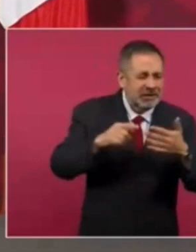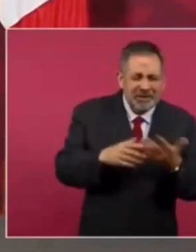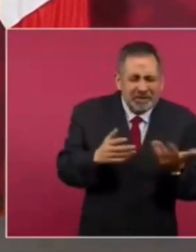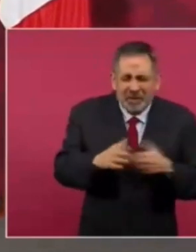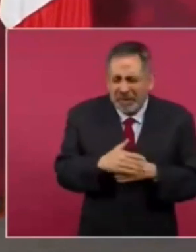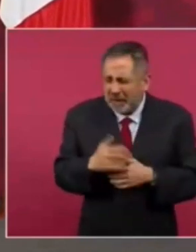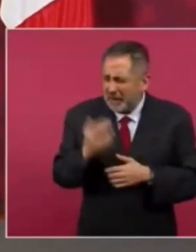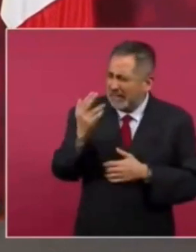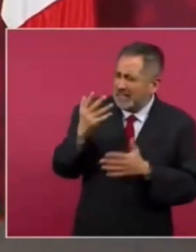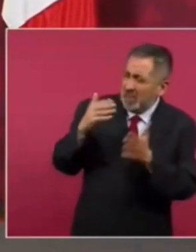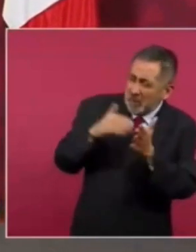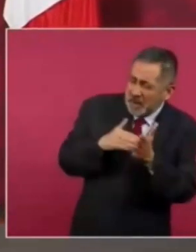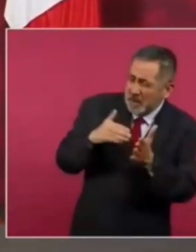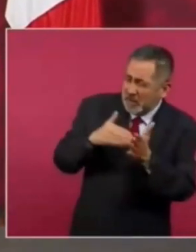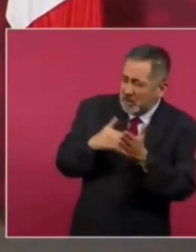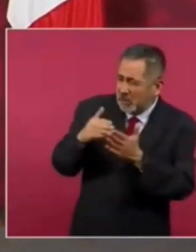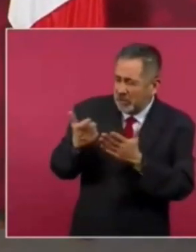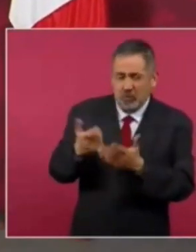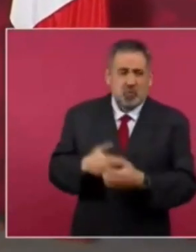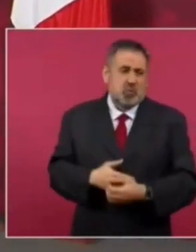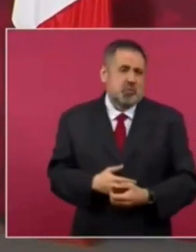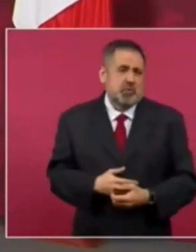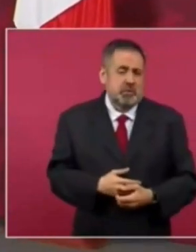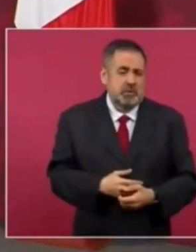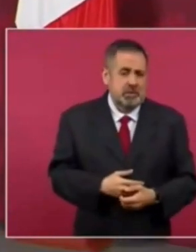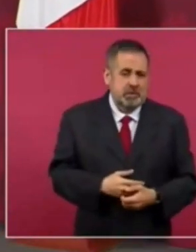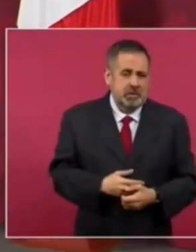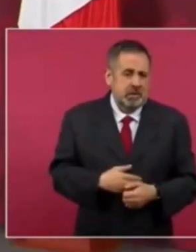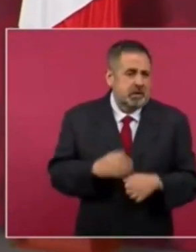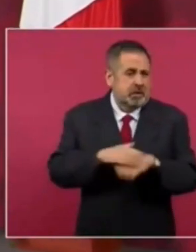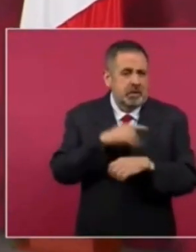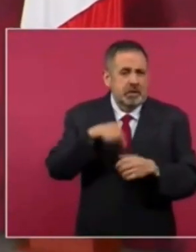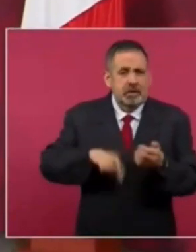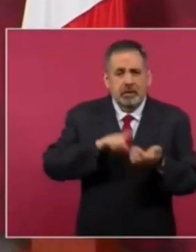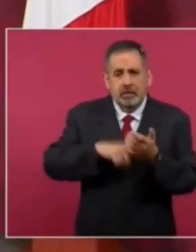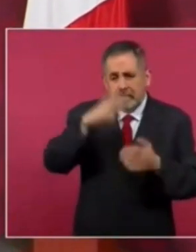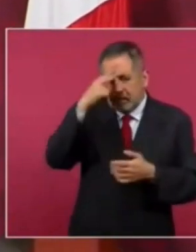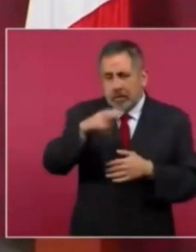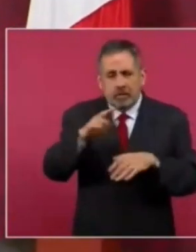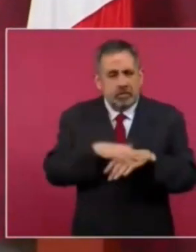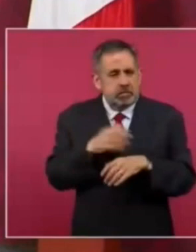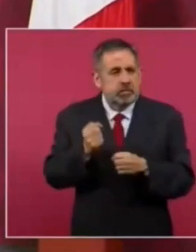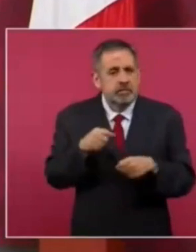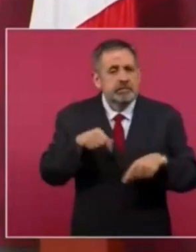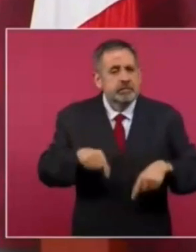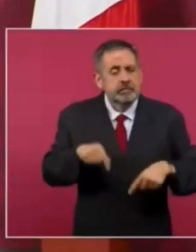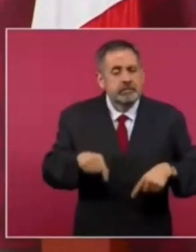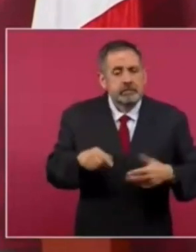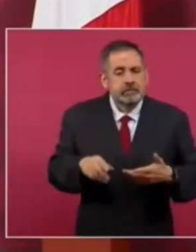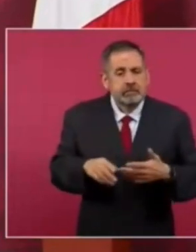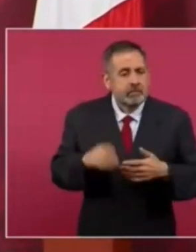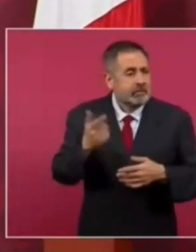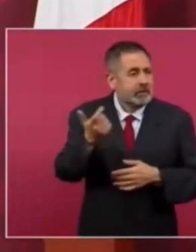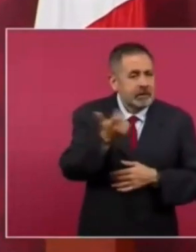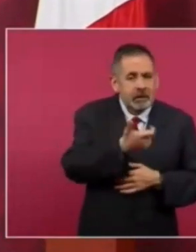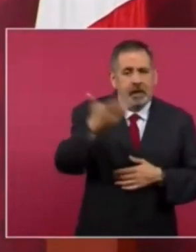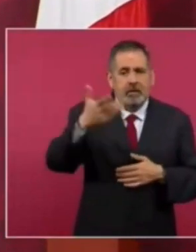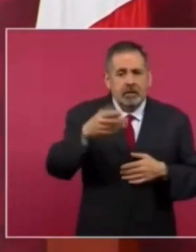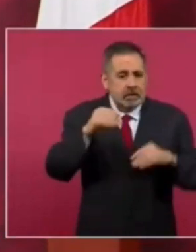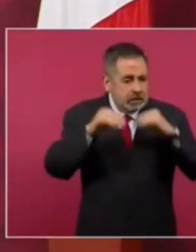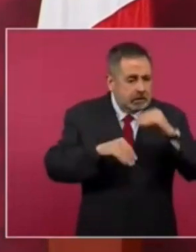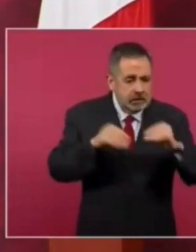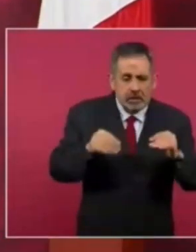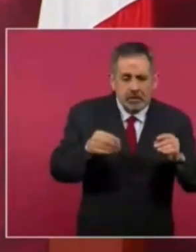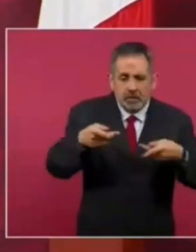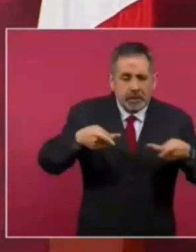que comenta el presidente, ya diciendo, a ver, ¿cuál polarización? Hay un asunto de que todo el mundo está consciente de lo que está ocurriendo y